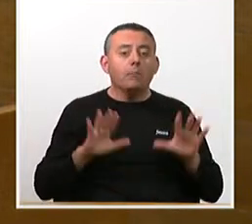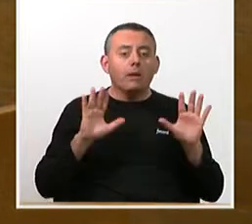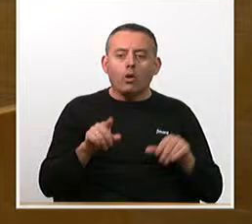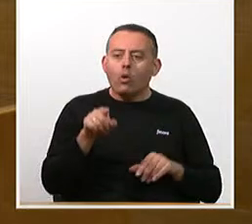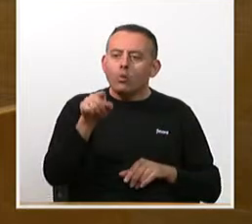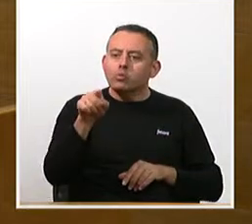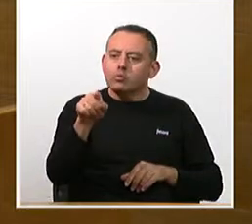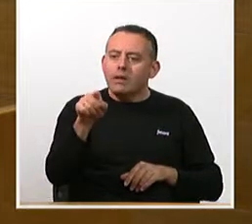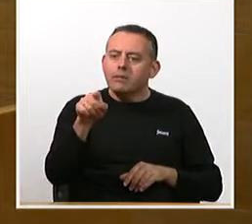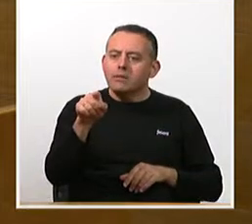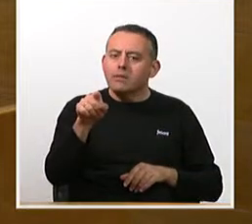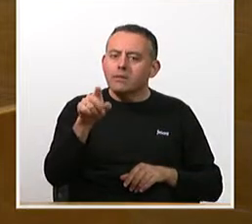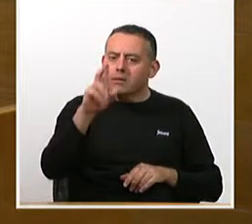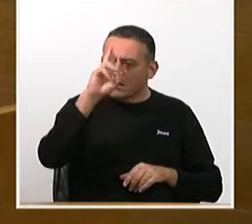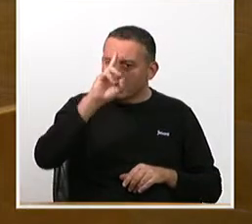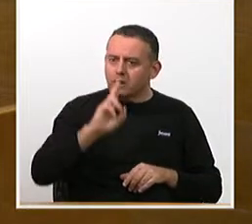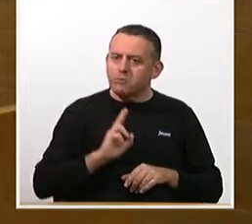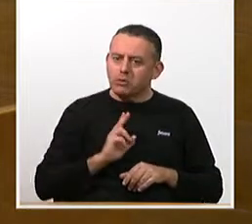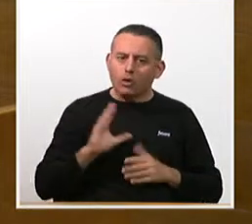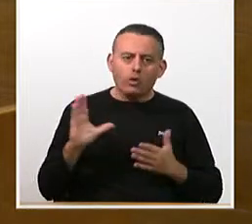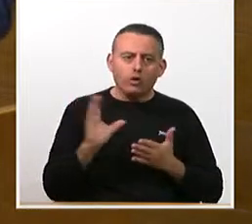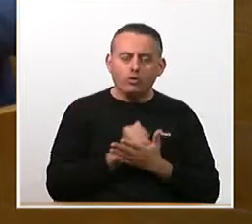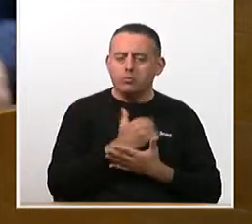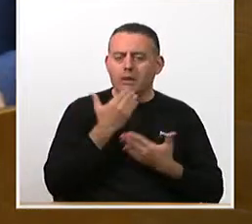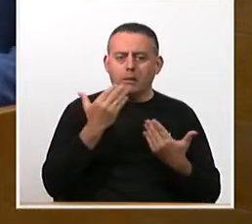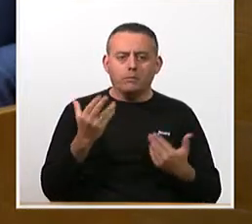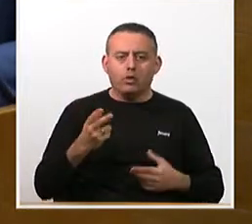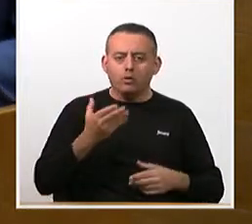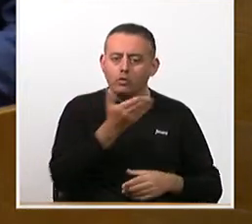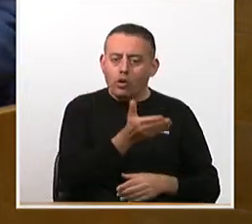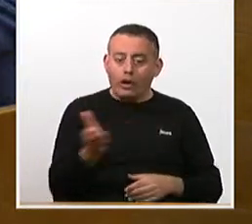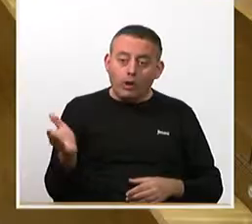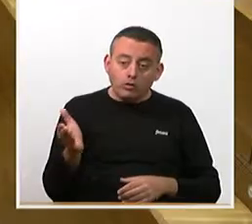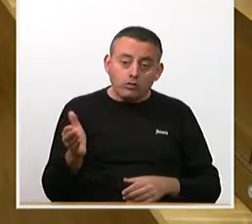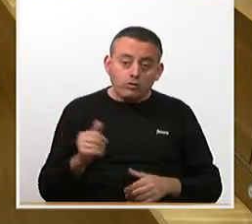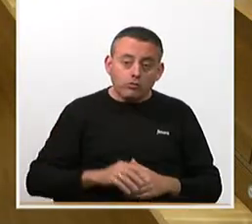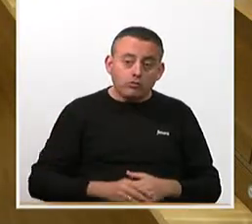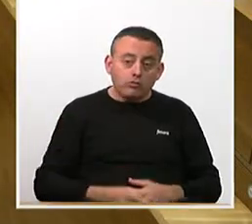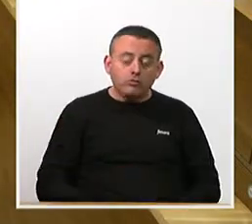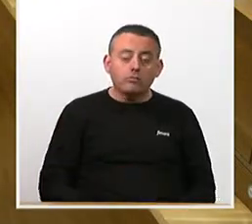respeto Por ejemplo por los toreros Muchas gracias muchas